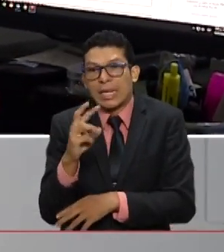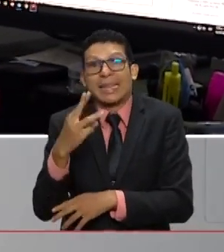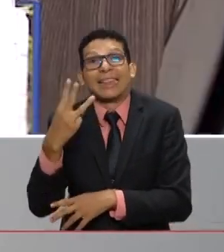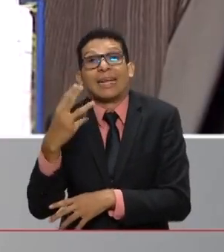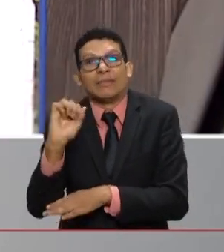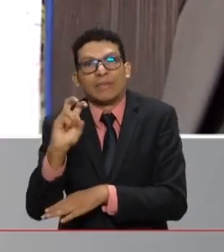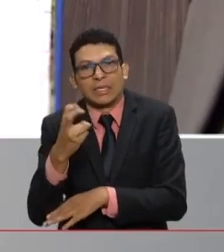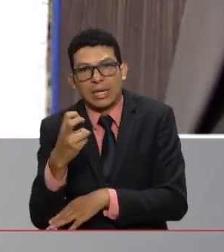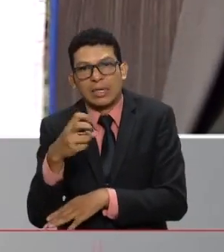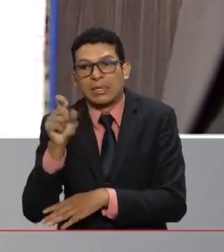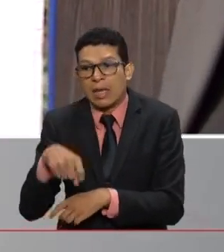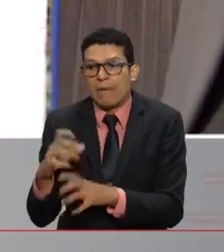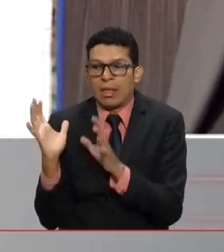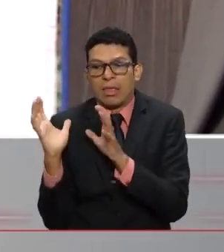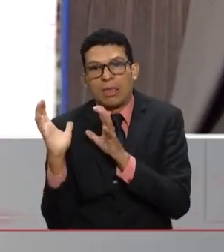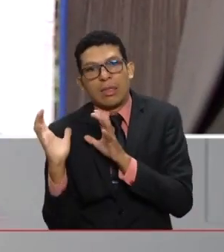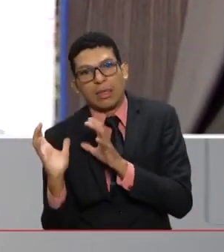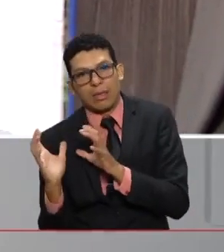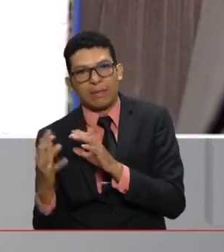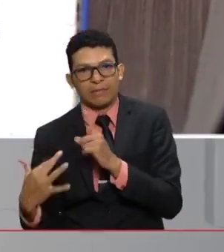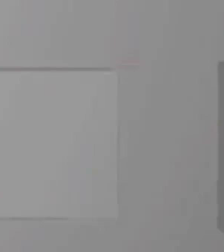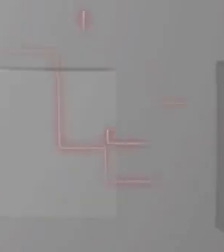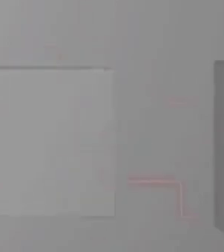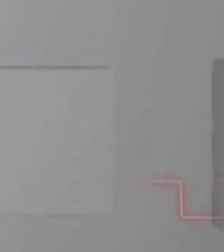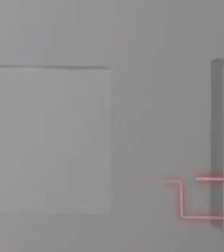el acceso a los servicios de justicia.